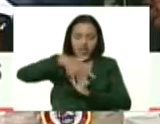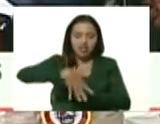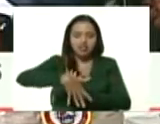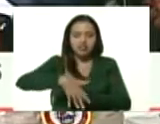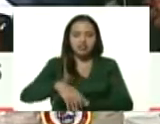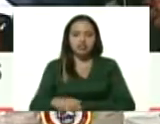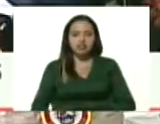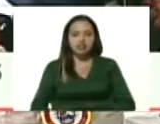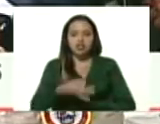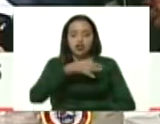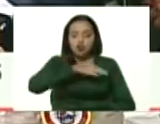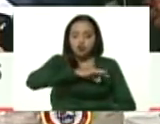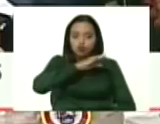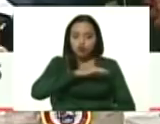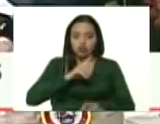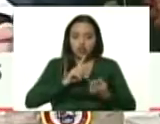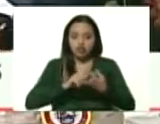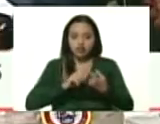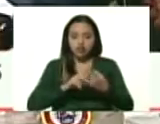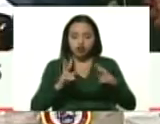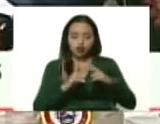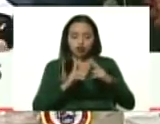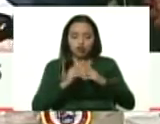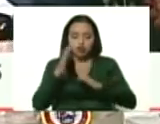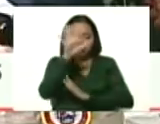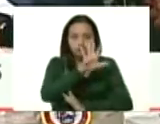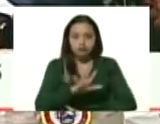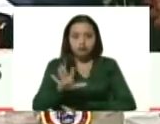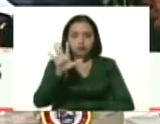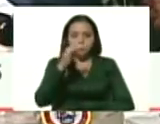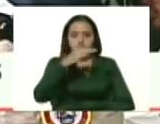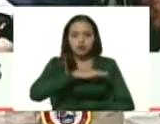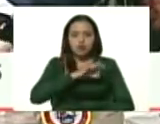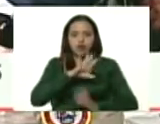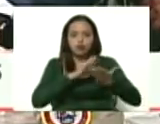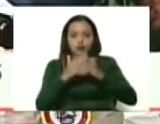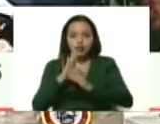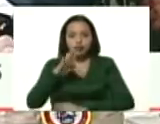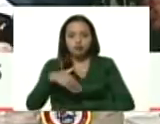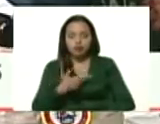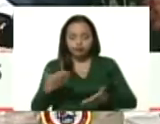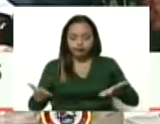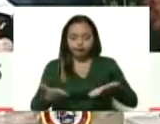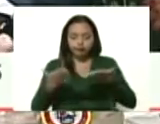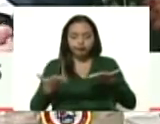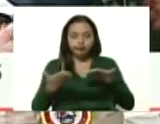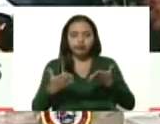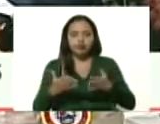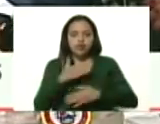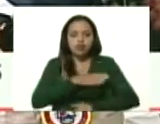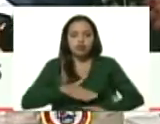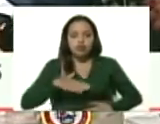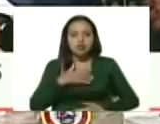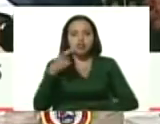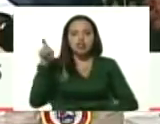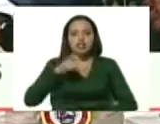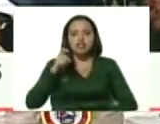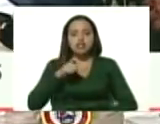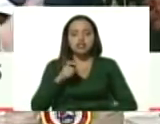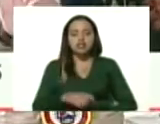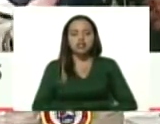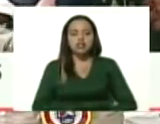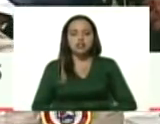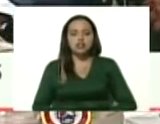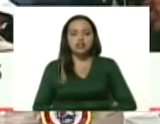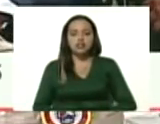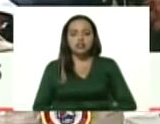lo social, bueno, conociendo el mapa social de su comunidad para contribuir en la satisfacción progresiva de sus necesidades. Por ejemplo,